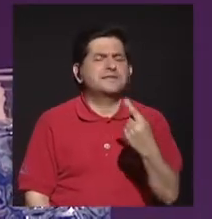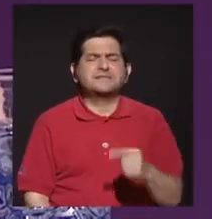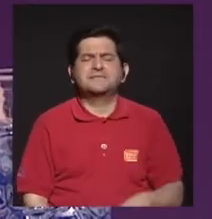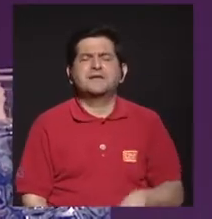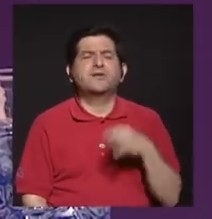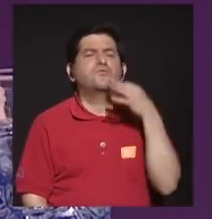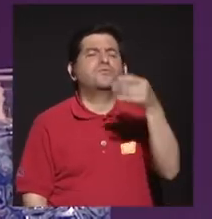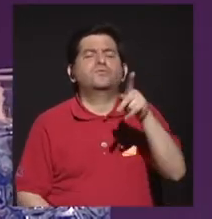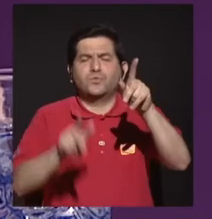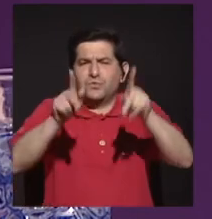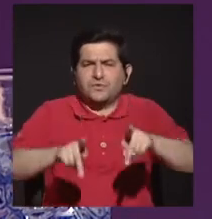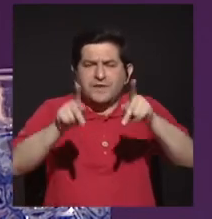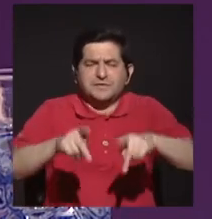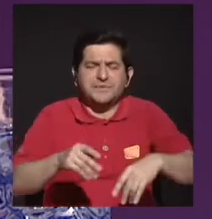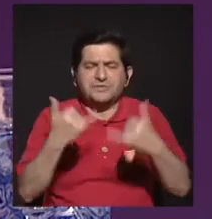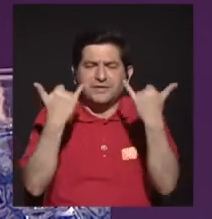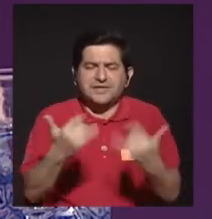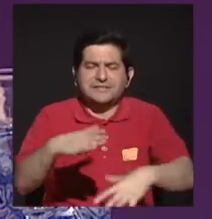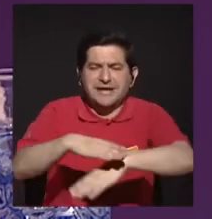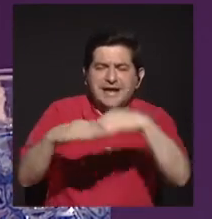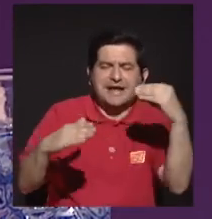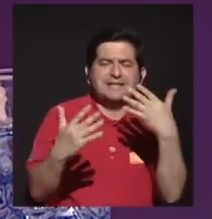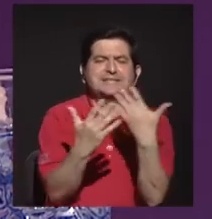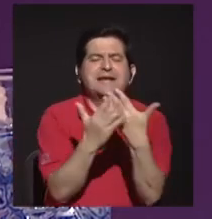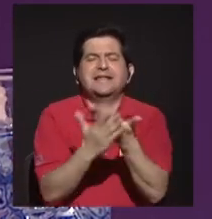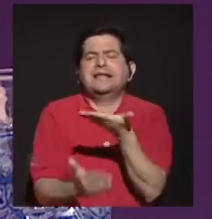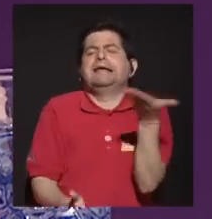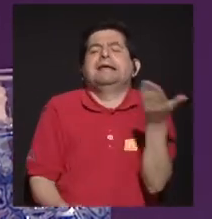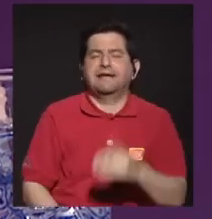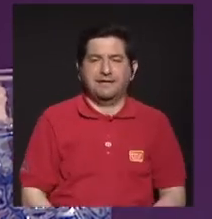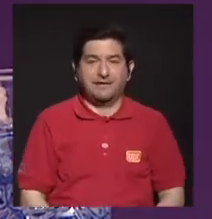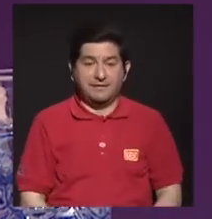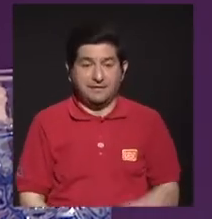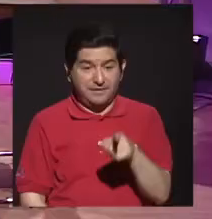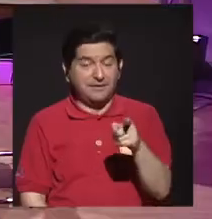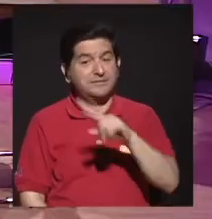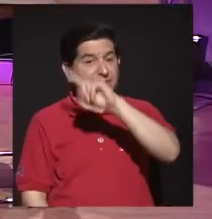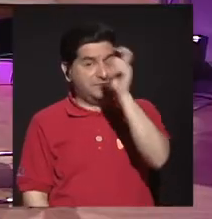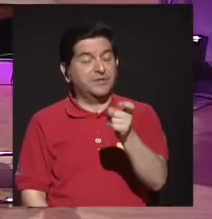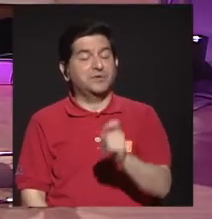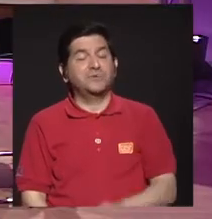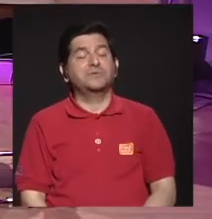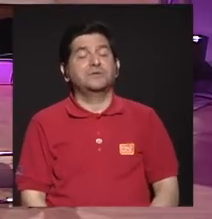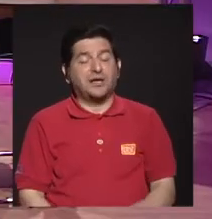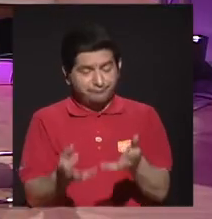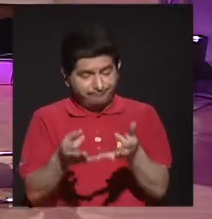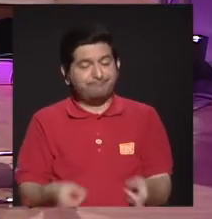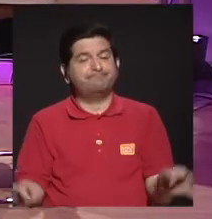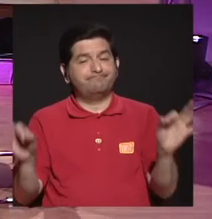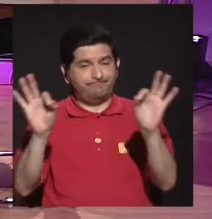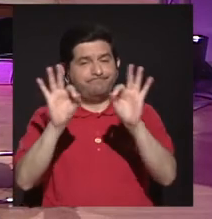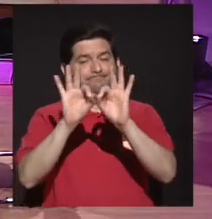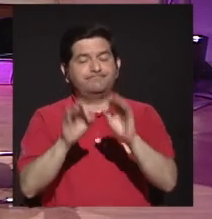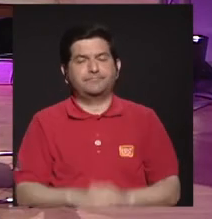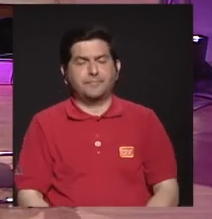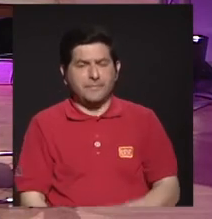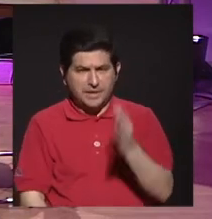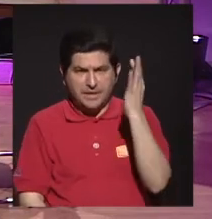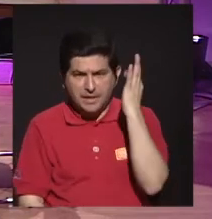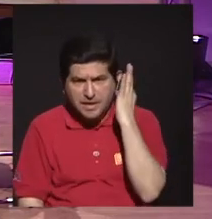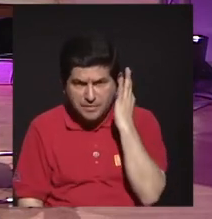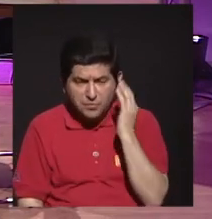ellas después de que salen de la cárcel? Eso es una muy importante pregunta. Estas mujeres han